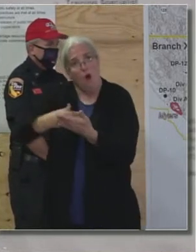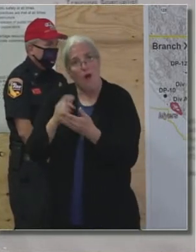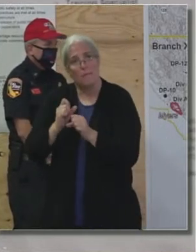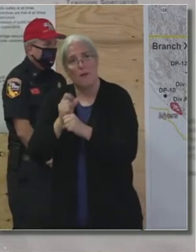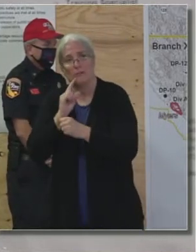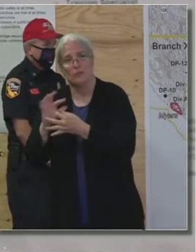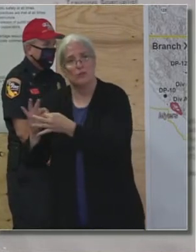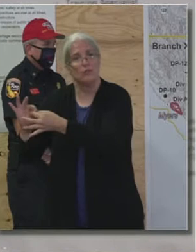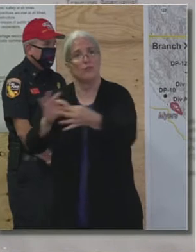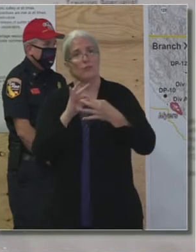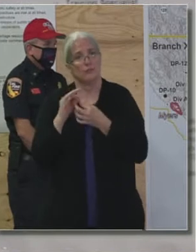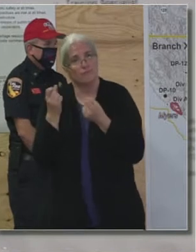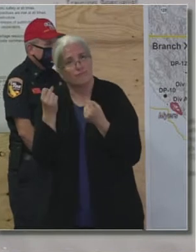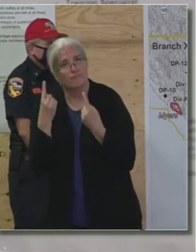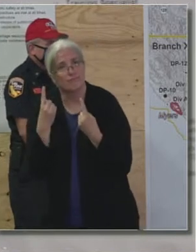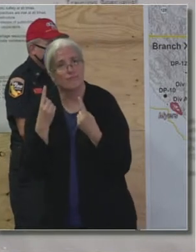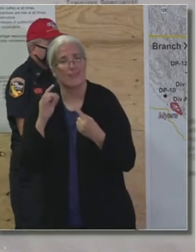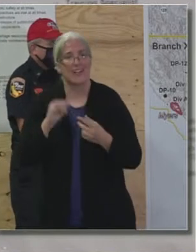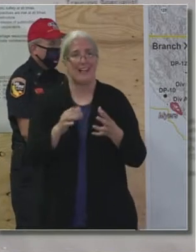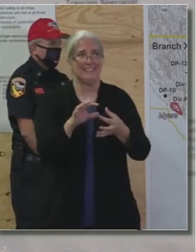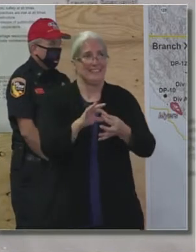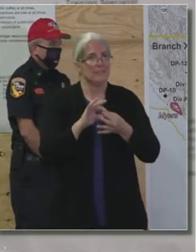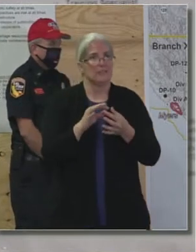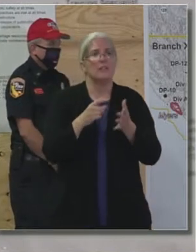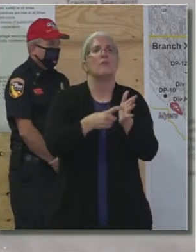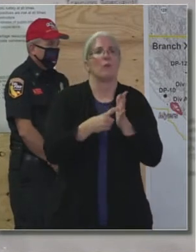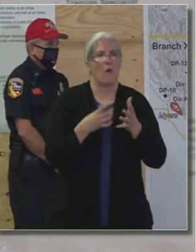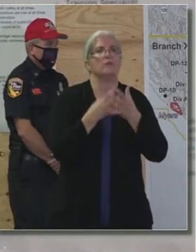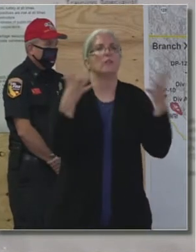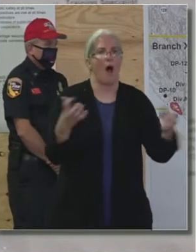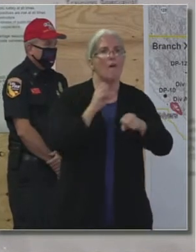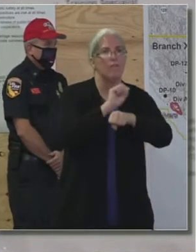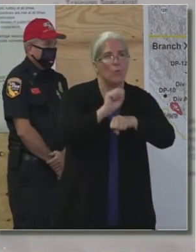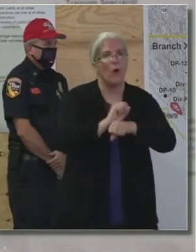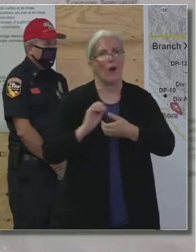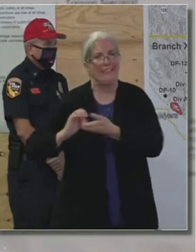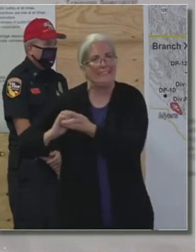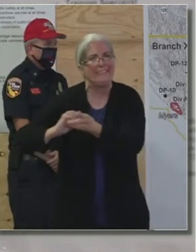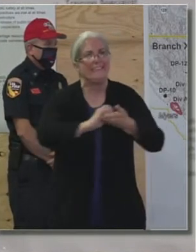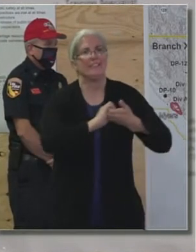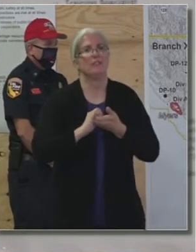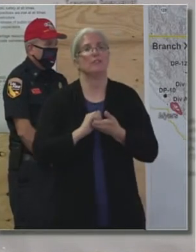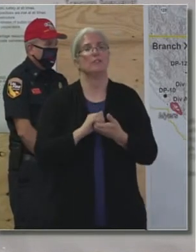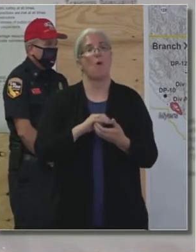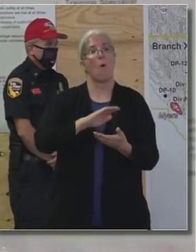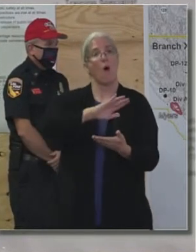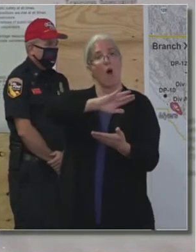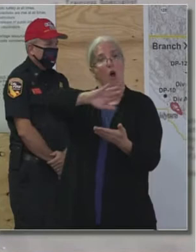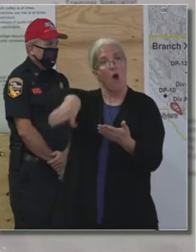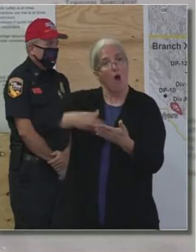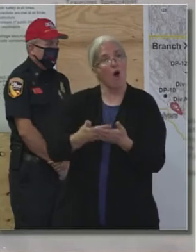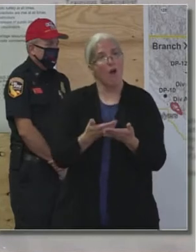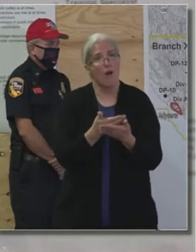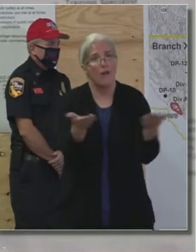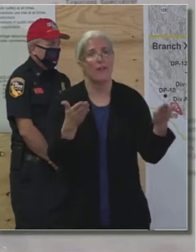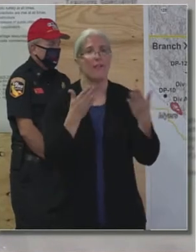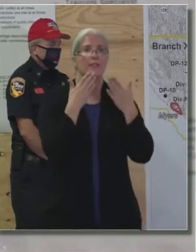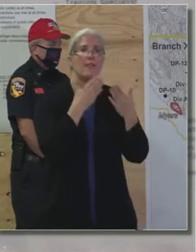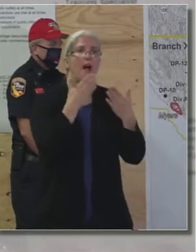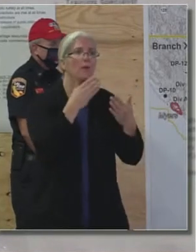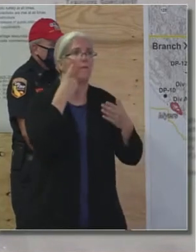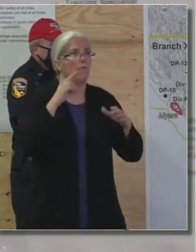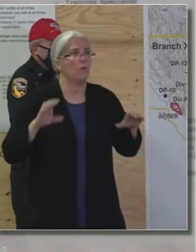para todos están en el canal de comunicación se toma mucho esfuerzo y debes sentirse agradecido por